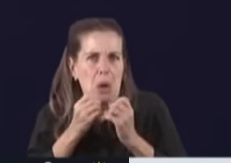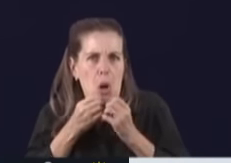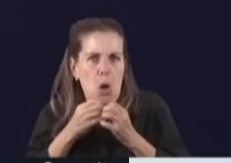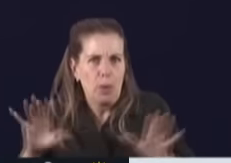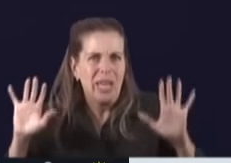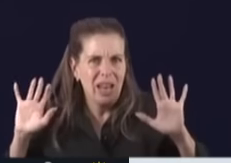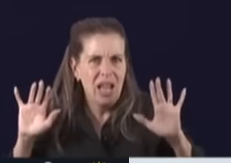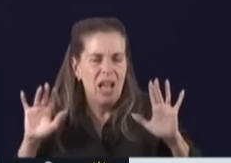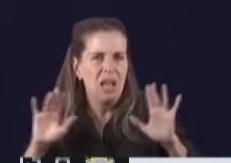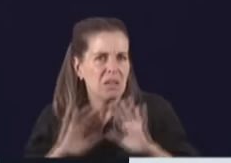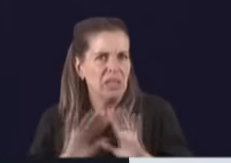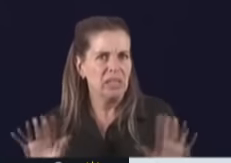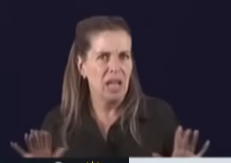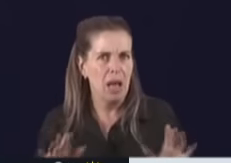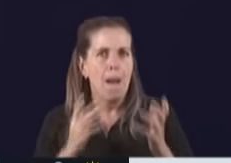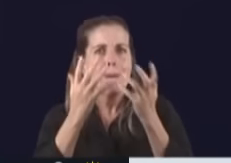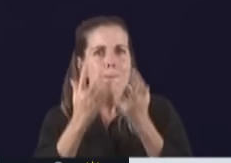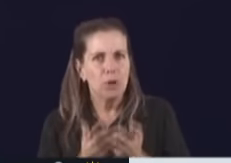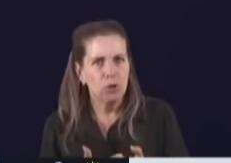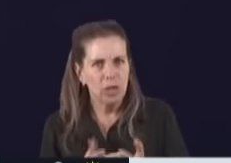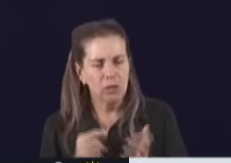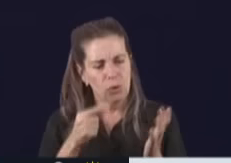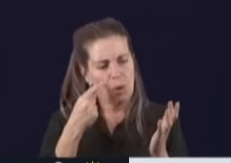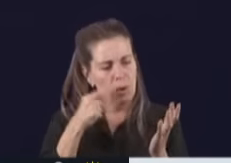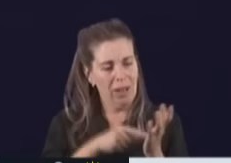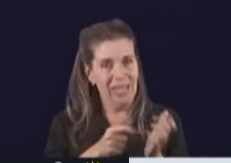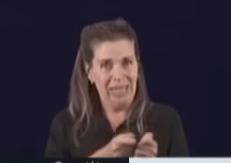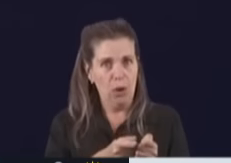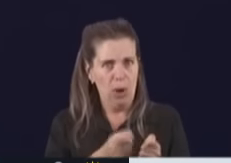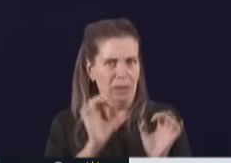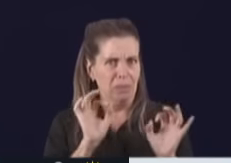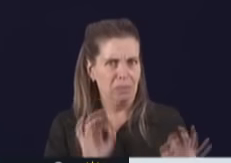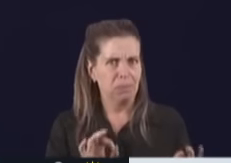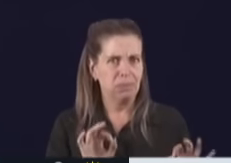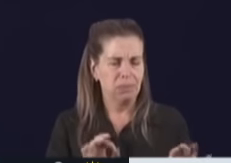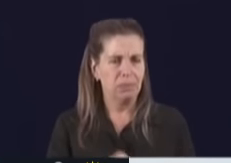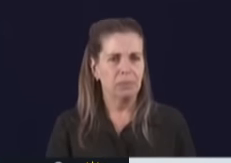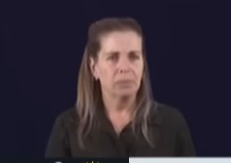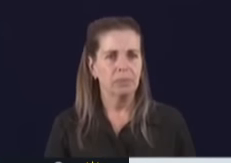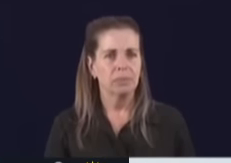terminado, lo tengo yo en mi celular. Mañana.